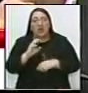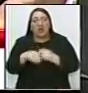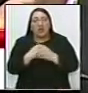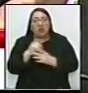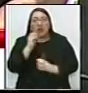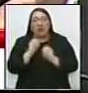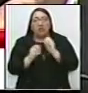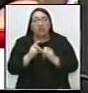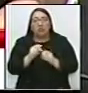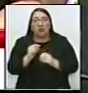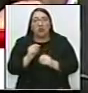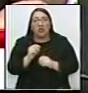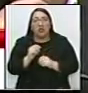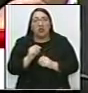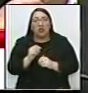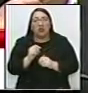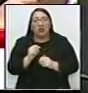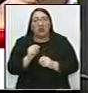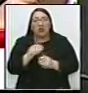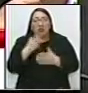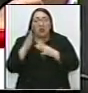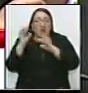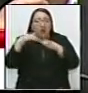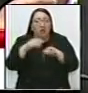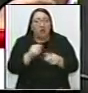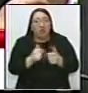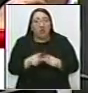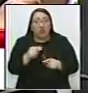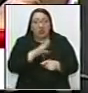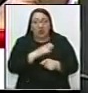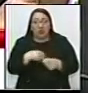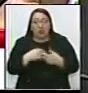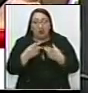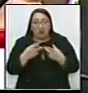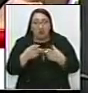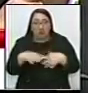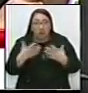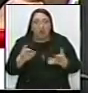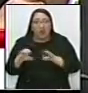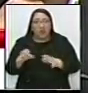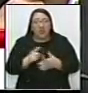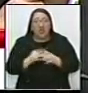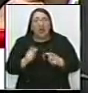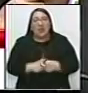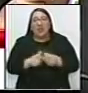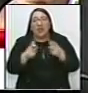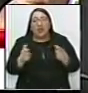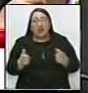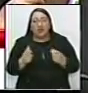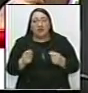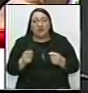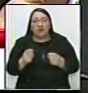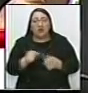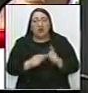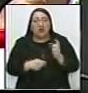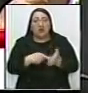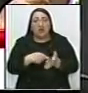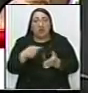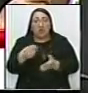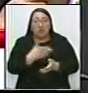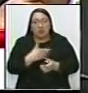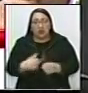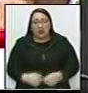reconstrucción, cuando este gobierno permite que los grandes deudores,